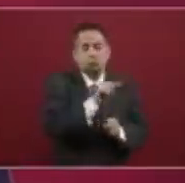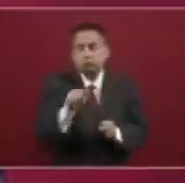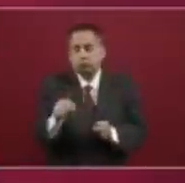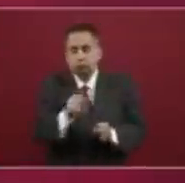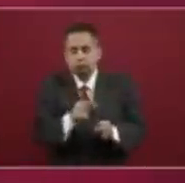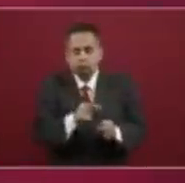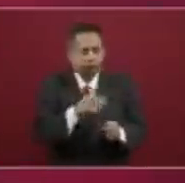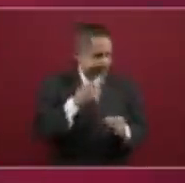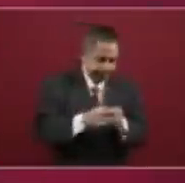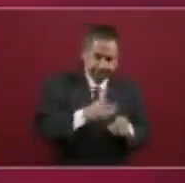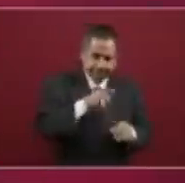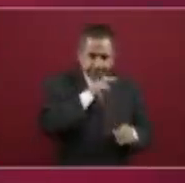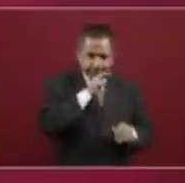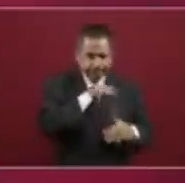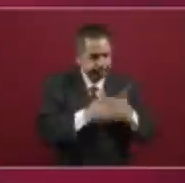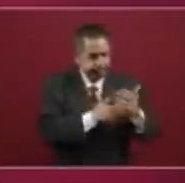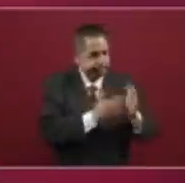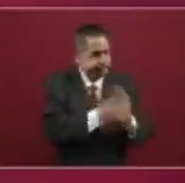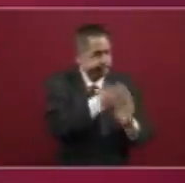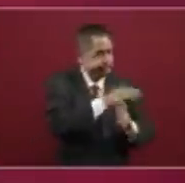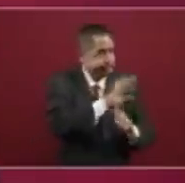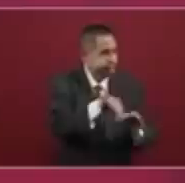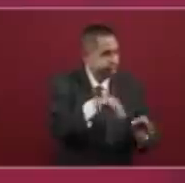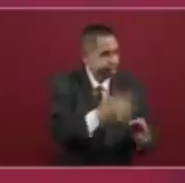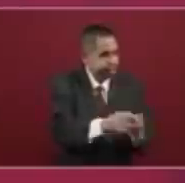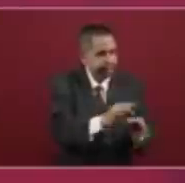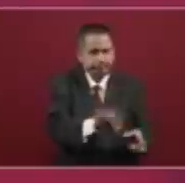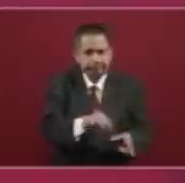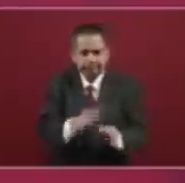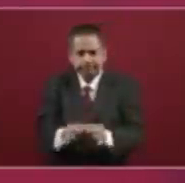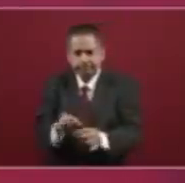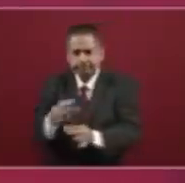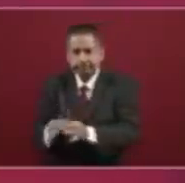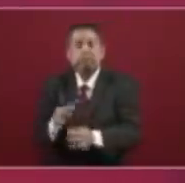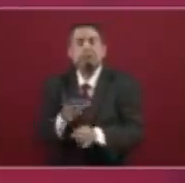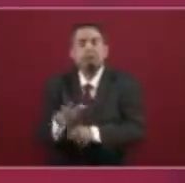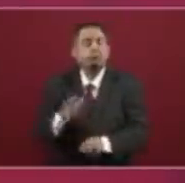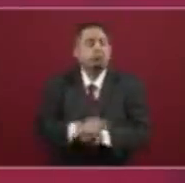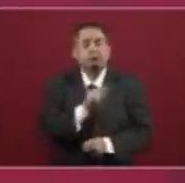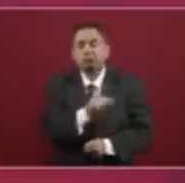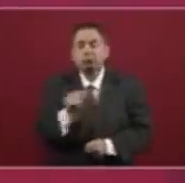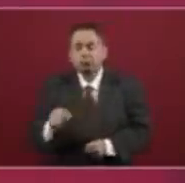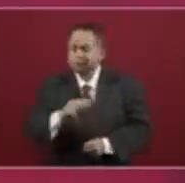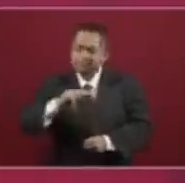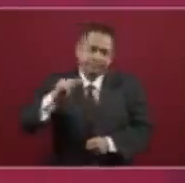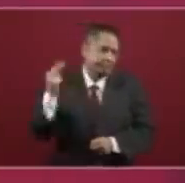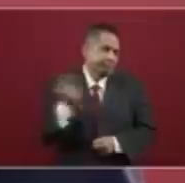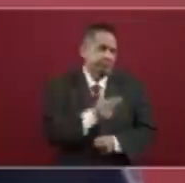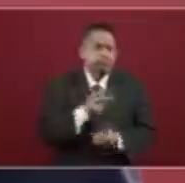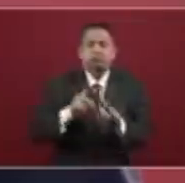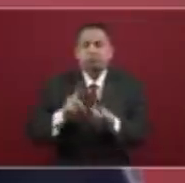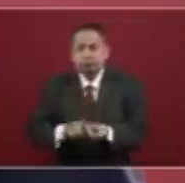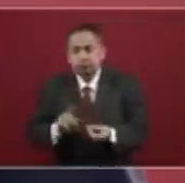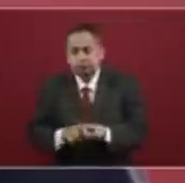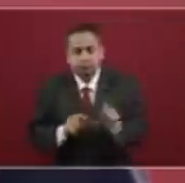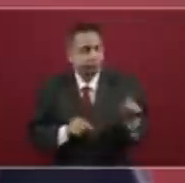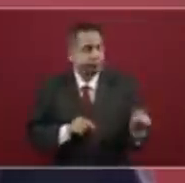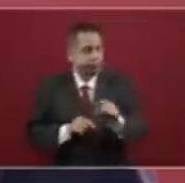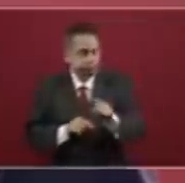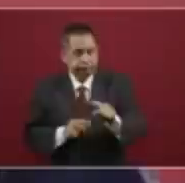cuándo terminarlos, qué hospitales necesitan con más urgencia ser